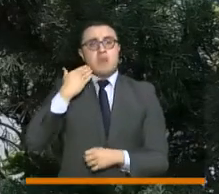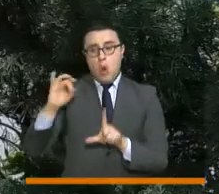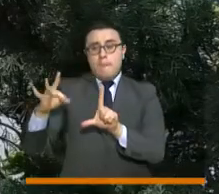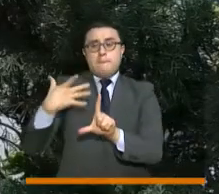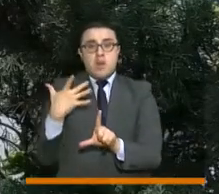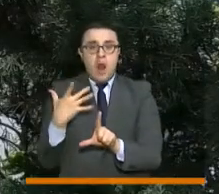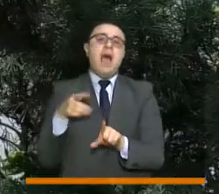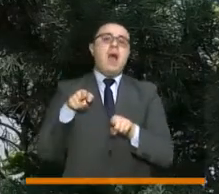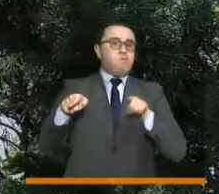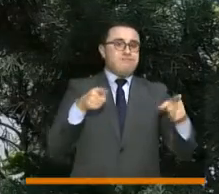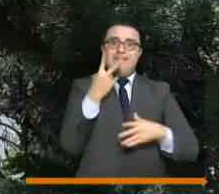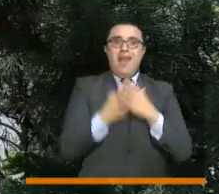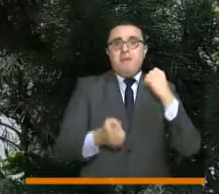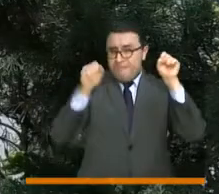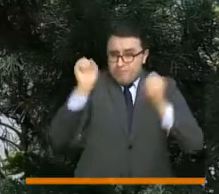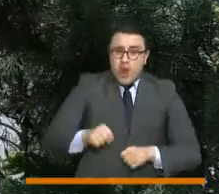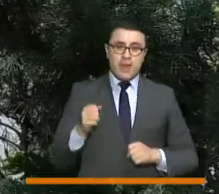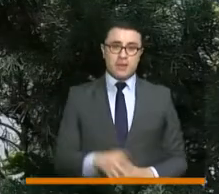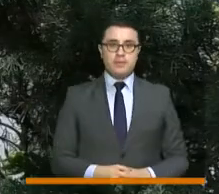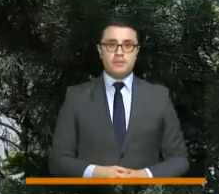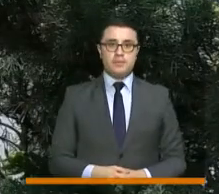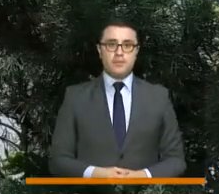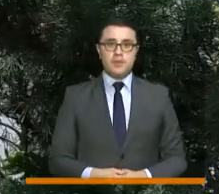digamos, manifiesto una total